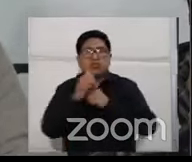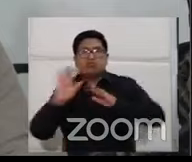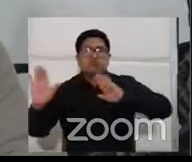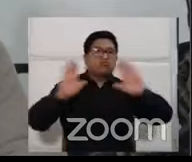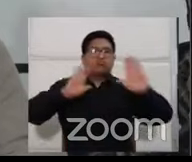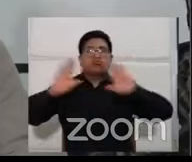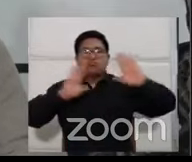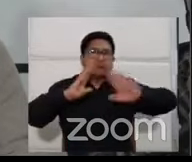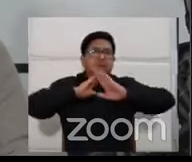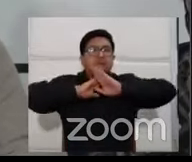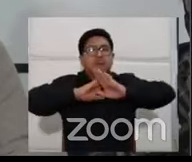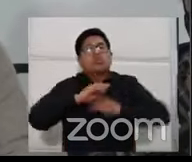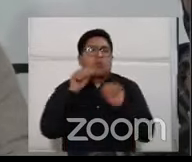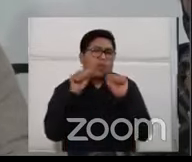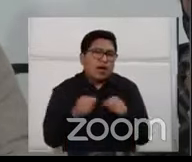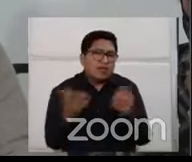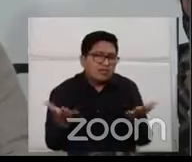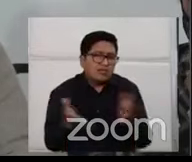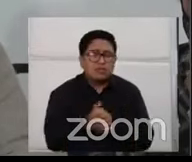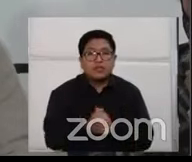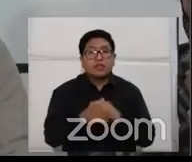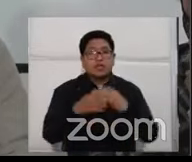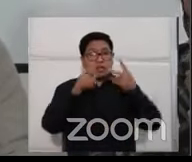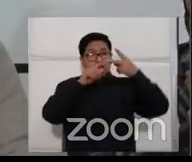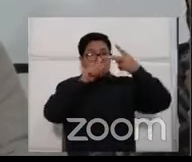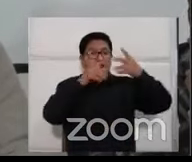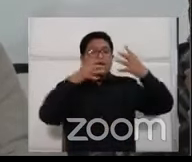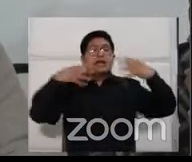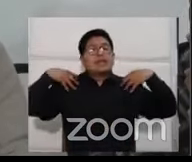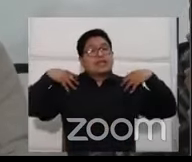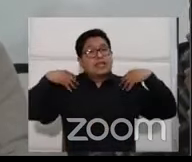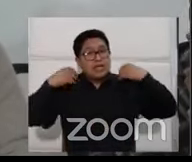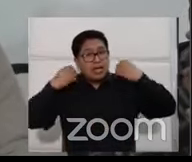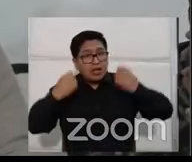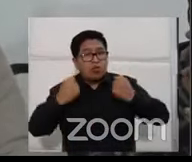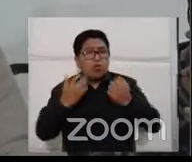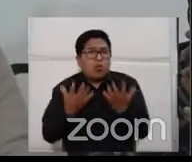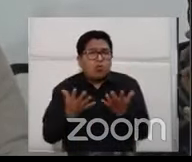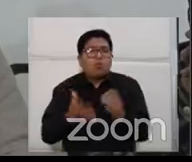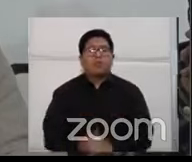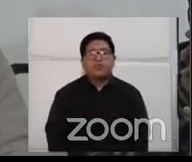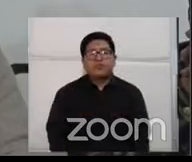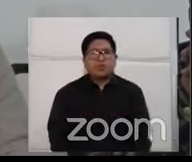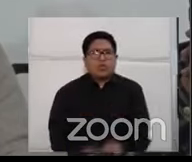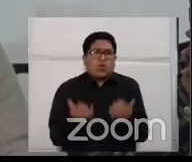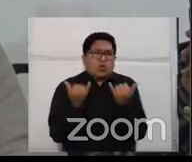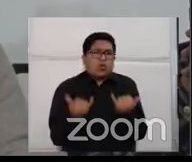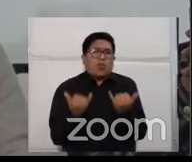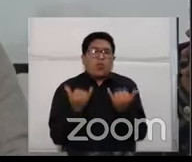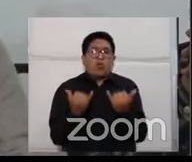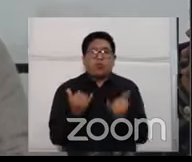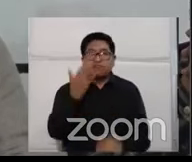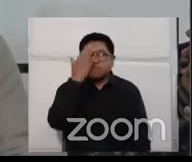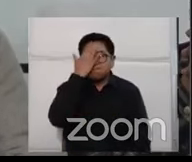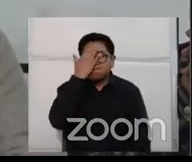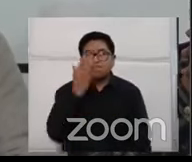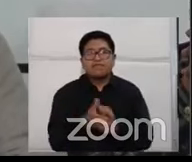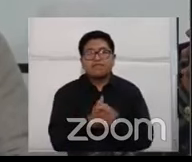tal la salud cuando hablamos de problemática nos iríamos de la salud hoy en día estamos en